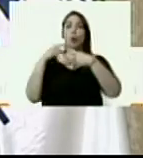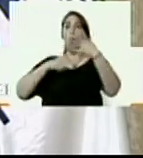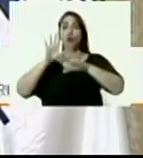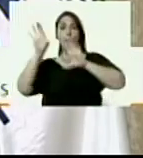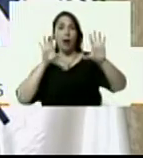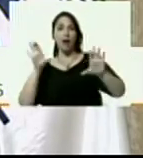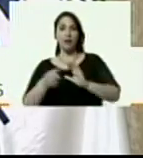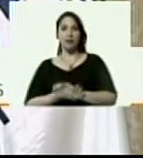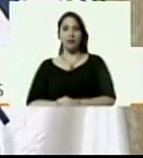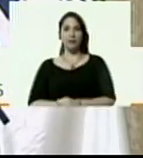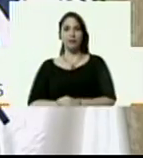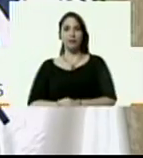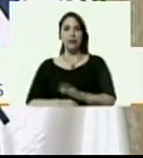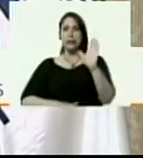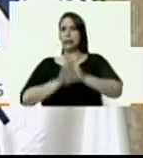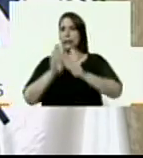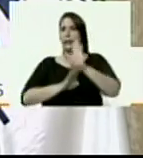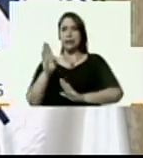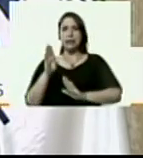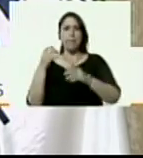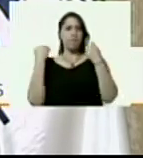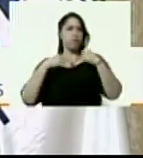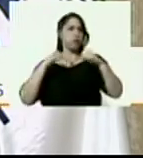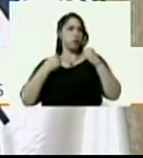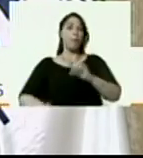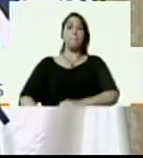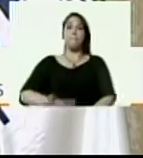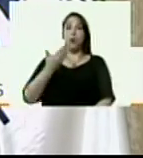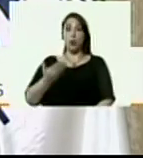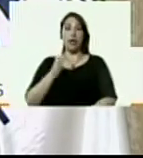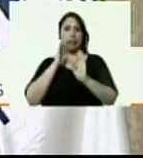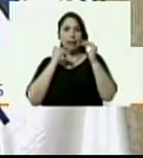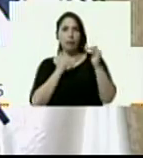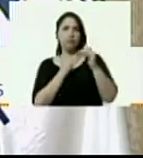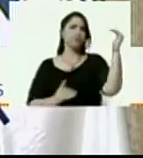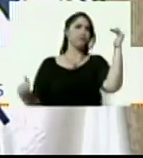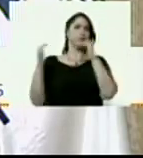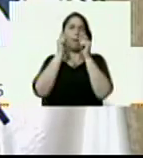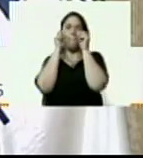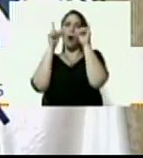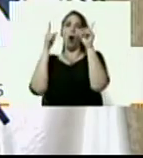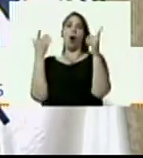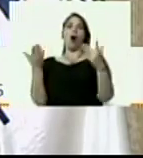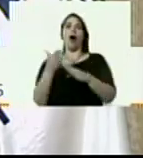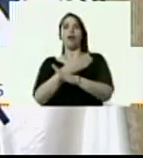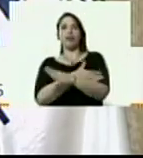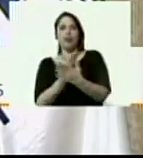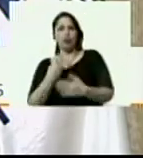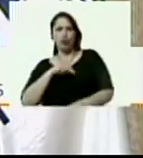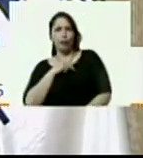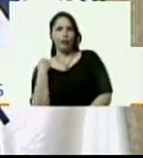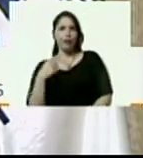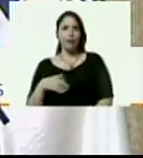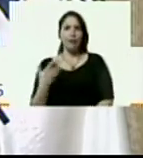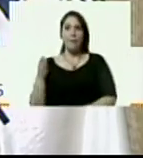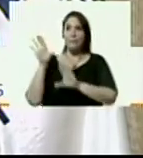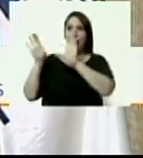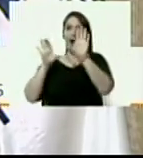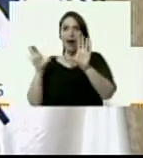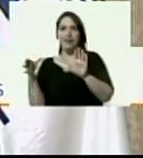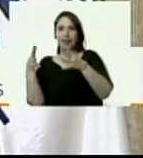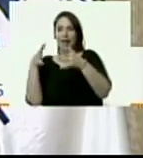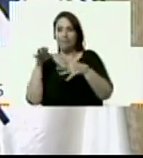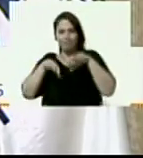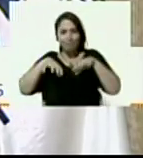que desarrollar una logística importante que superó las expectativas que teníamos en la medida en que los países los estados iban